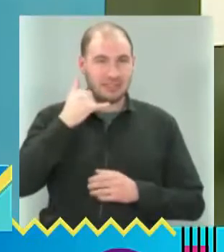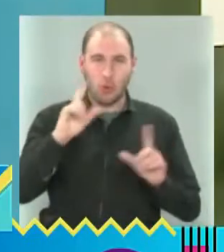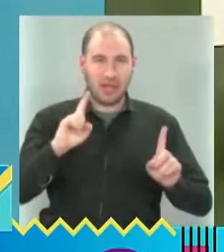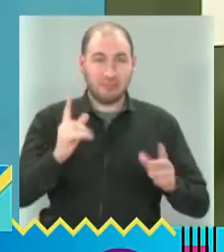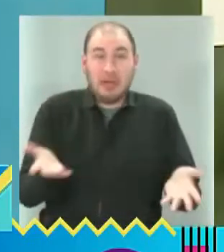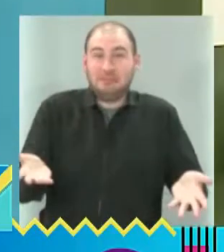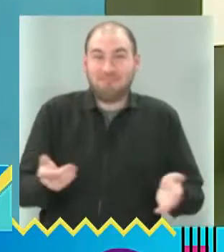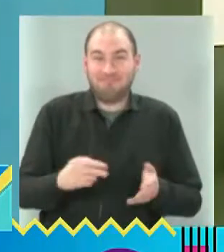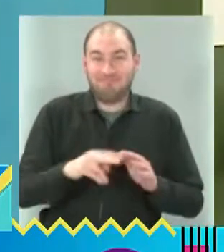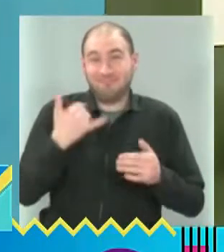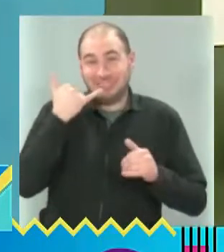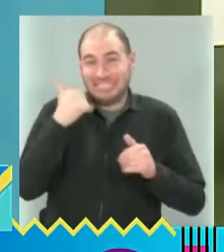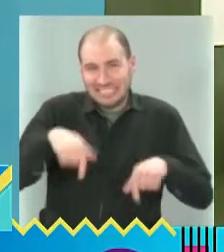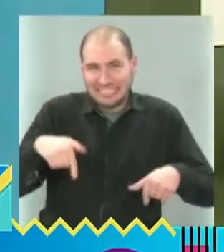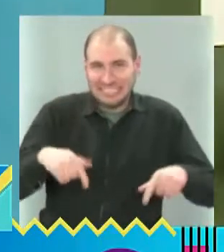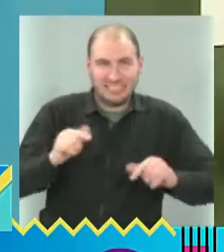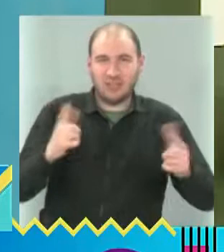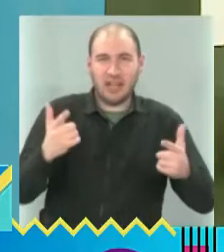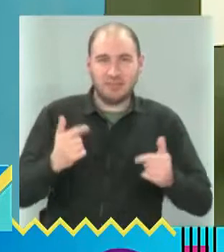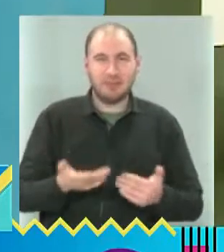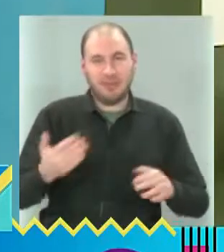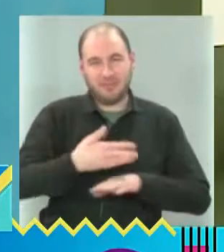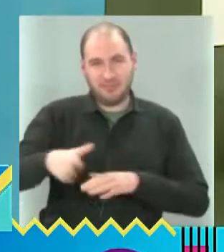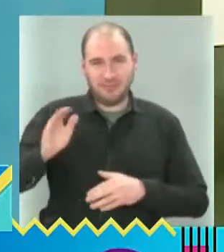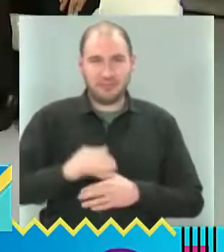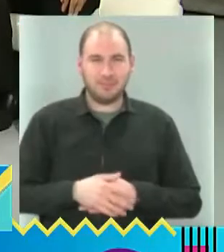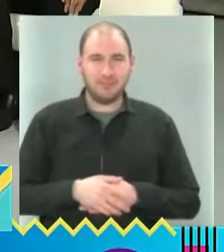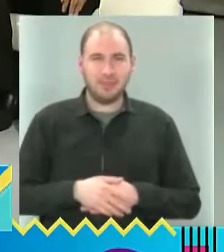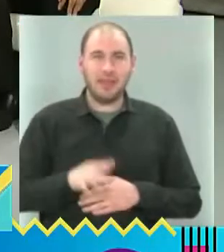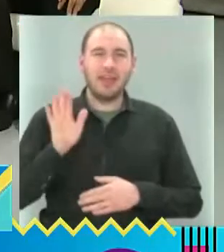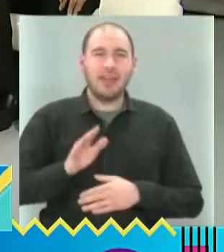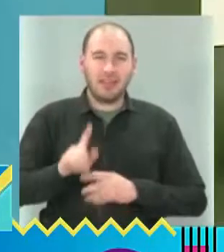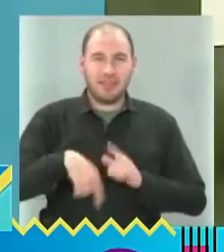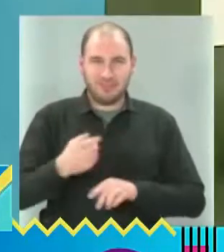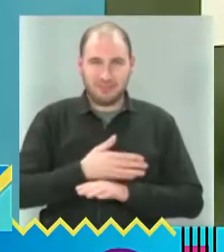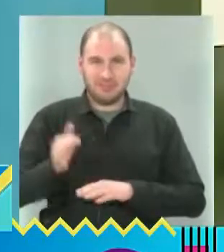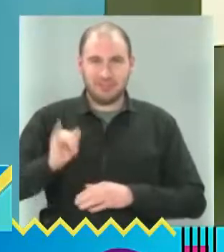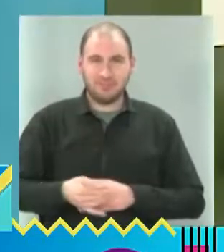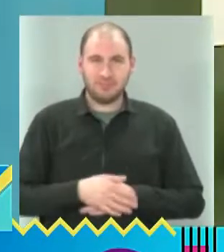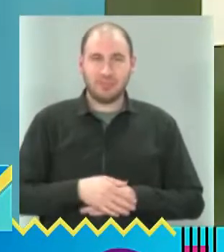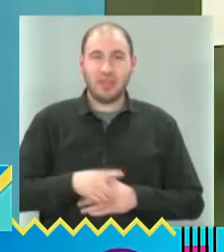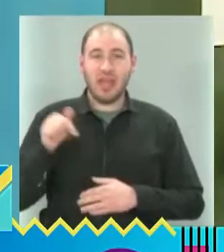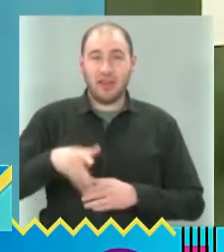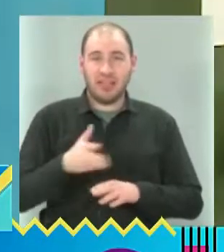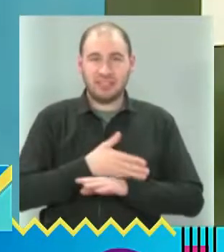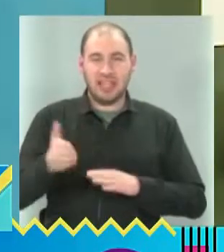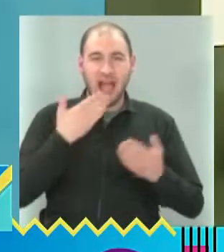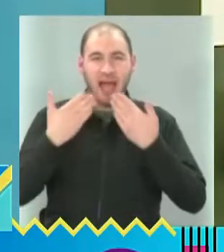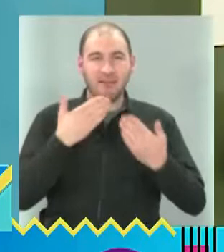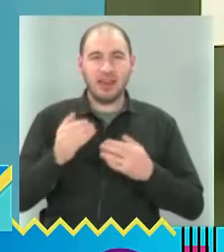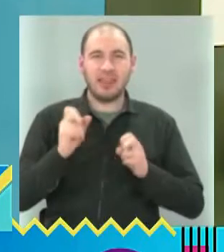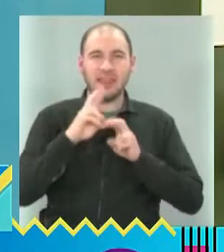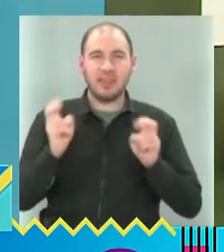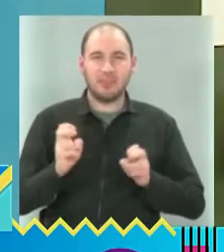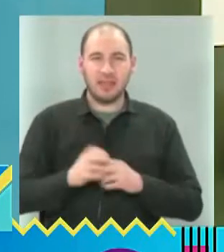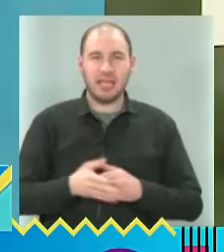no importa, no está ya. Ya no está, pero va a estar. Quédense ahí que va a estar. Vamos a continuar hablando entonces con esto que tiene que